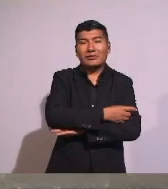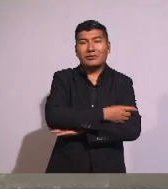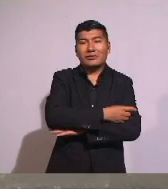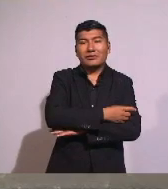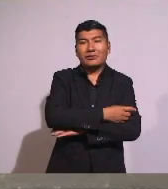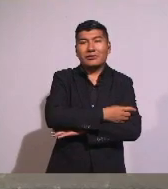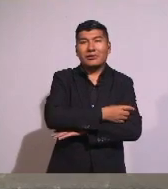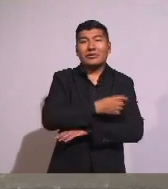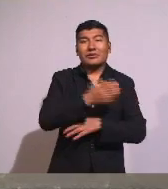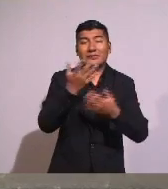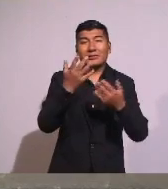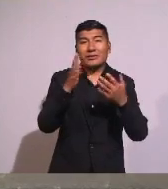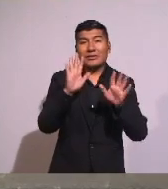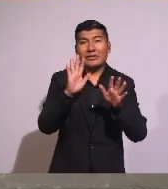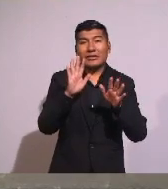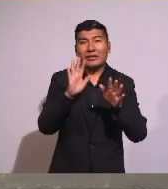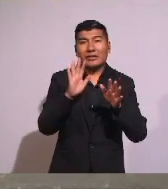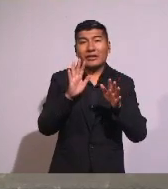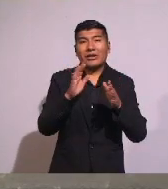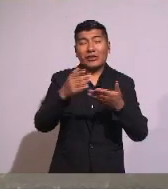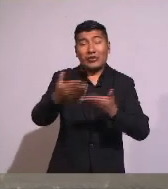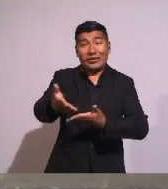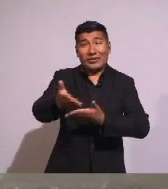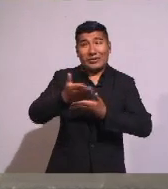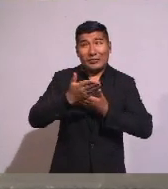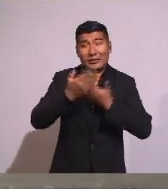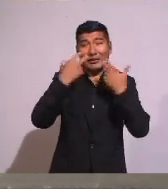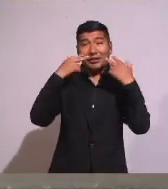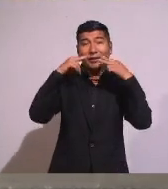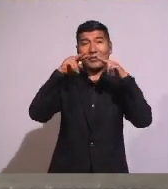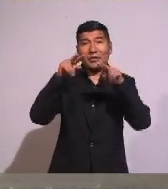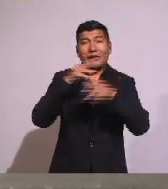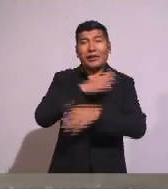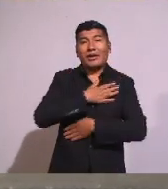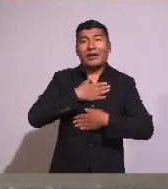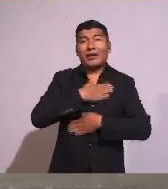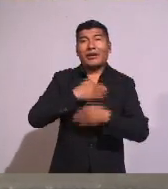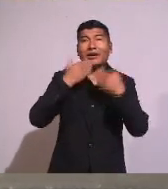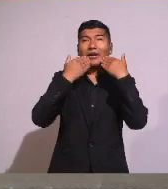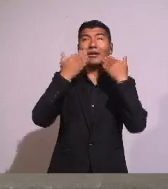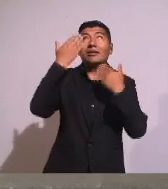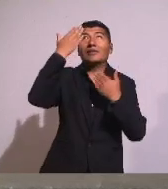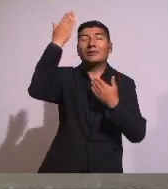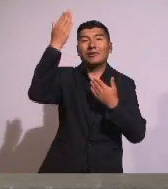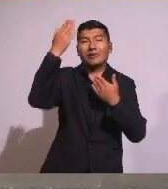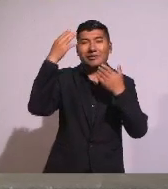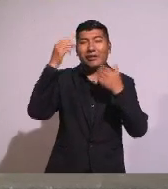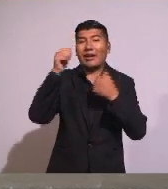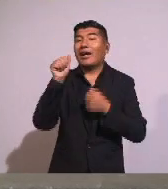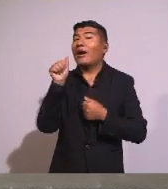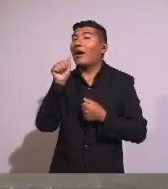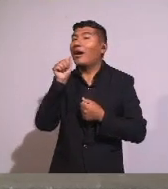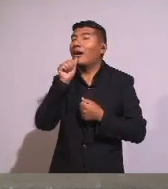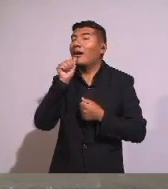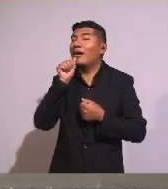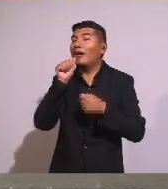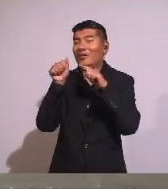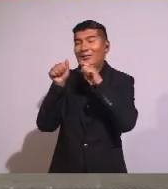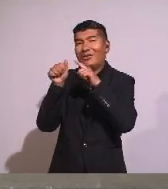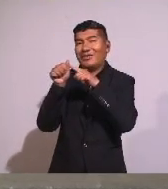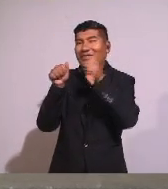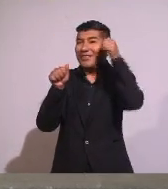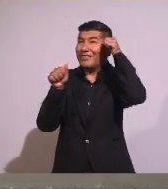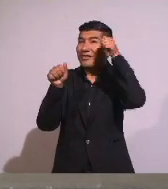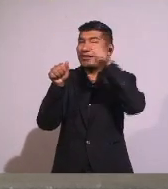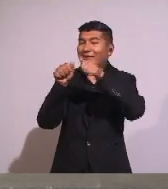no central que se nos invita a contemplar y agradecer el agua nos recuerda el